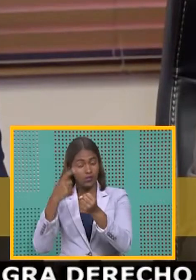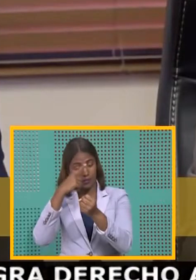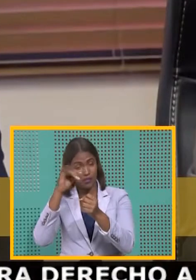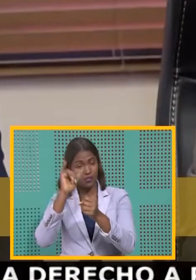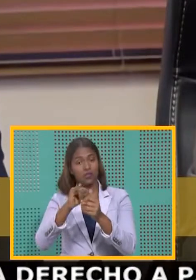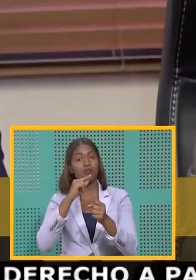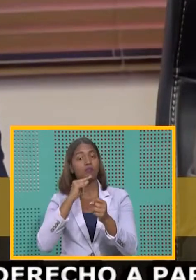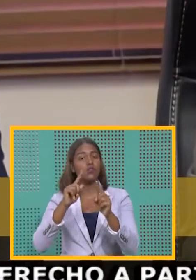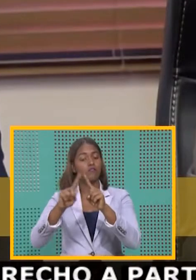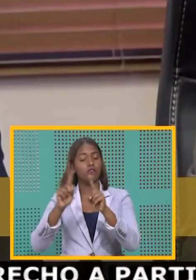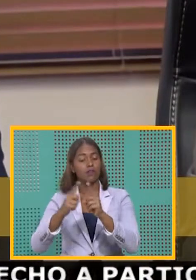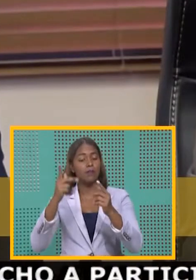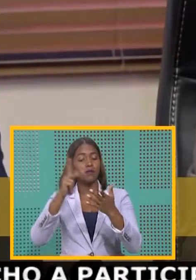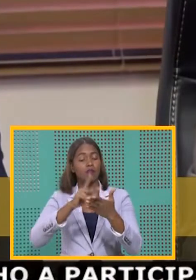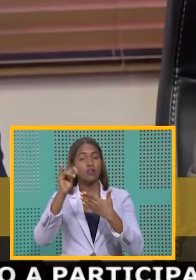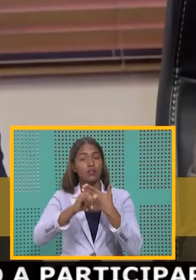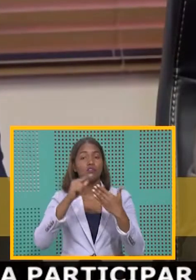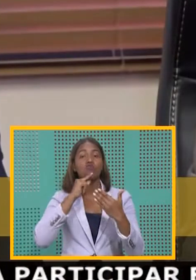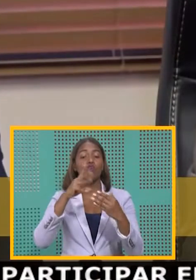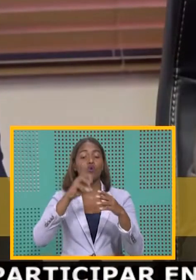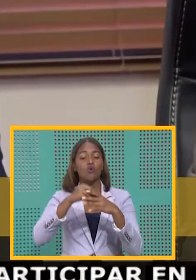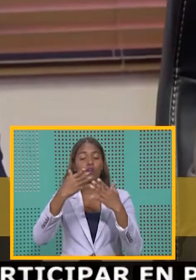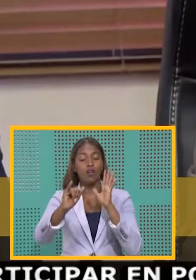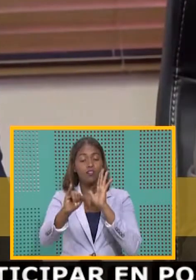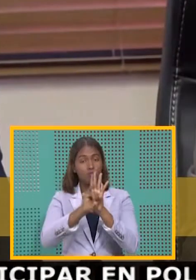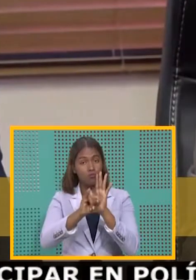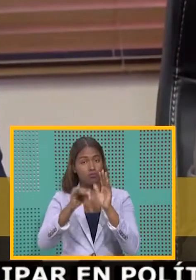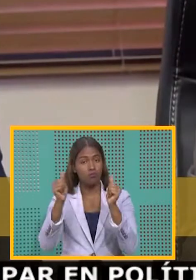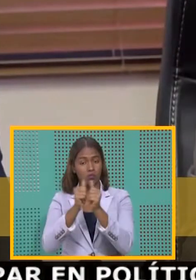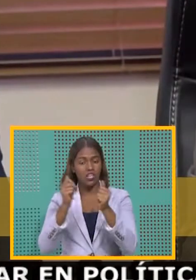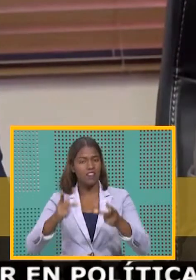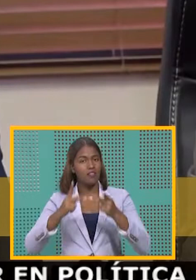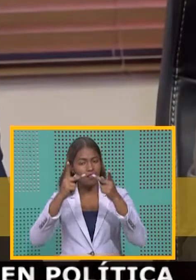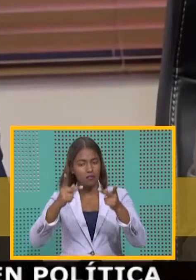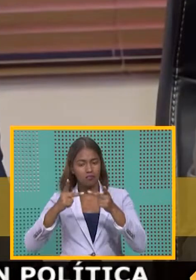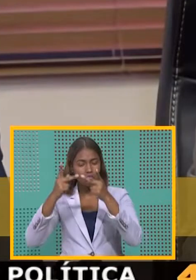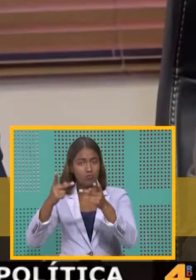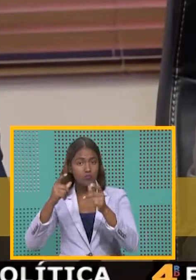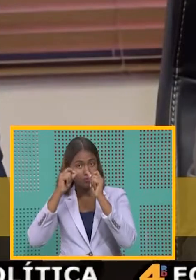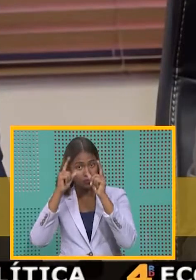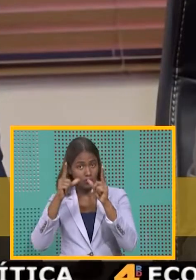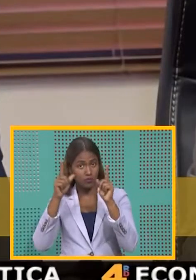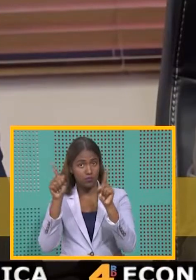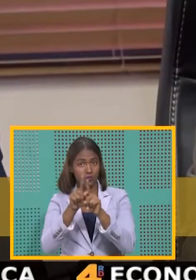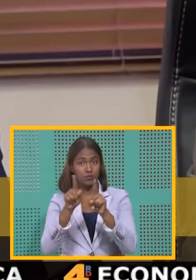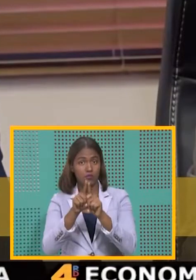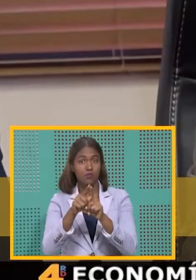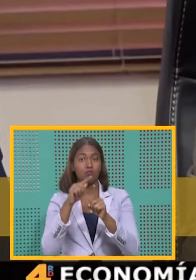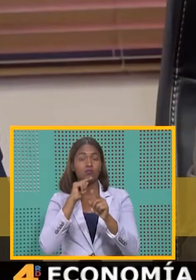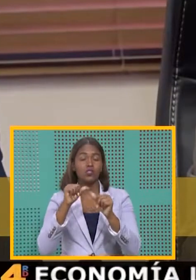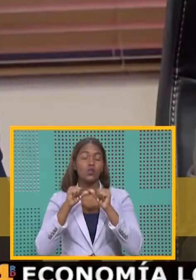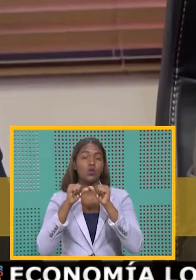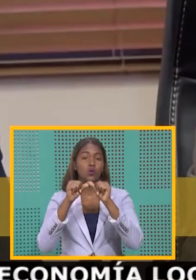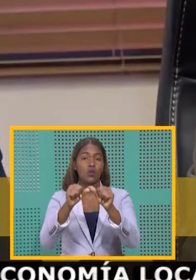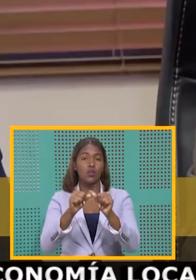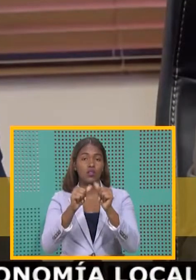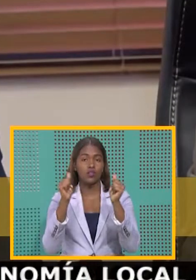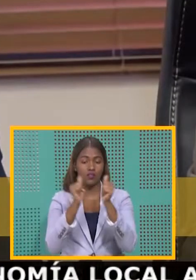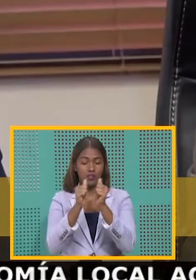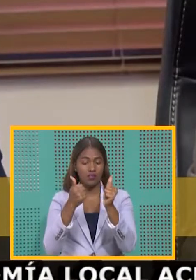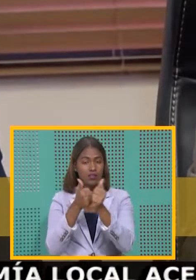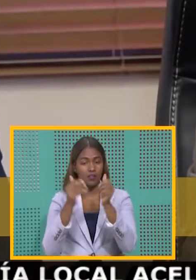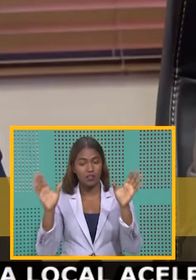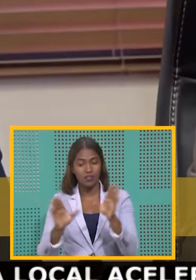los distintos proyectos que son identificados en las visitas sorpresas. y que requieren de dotarse